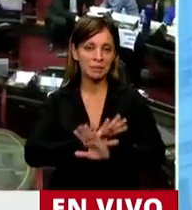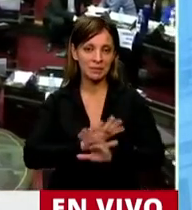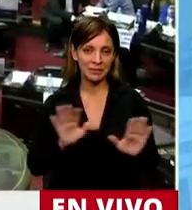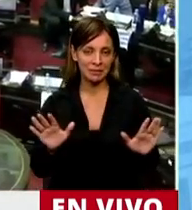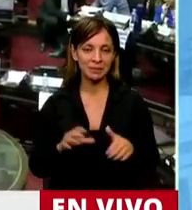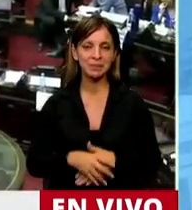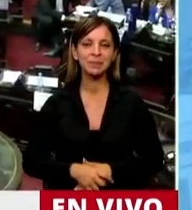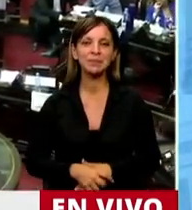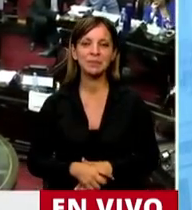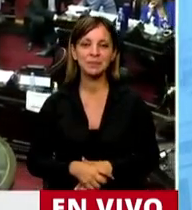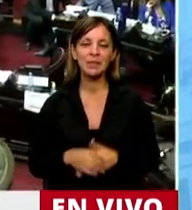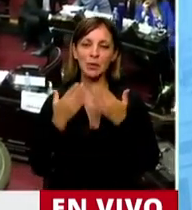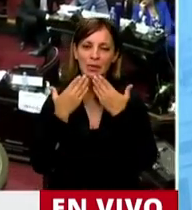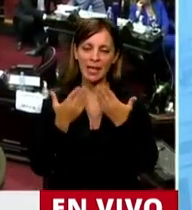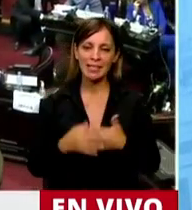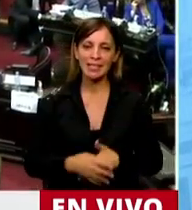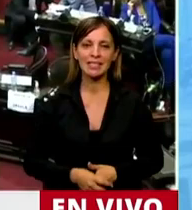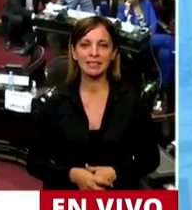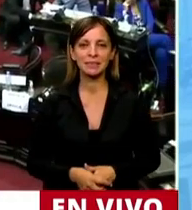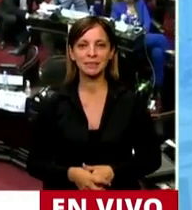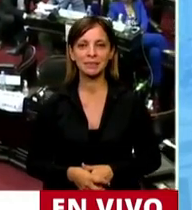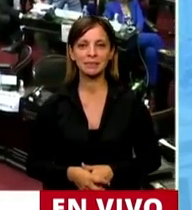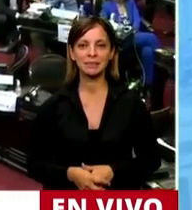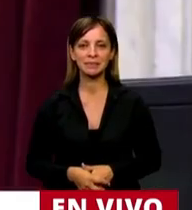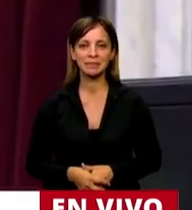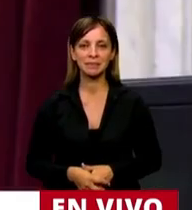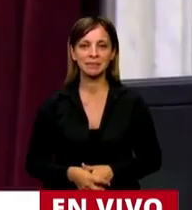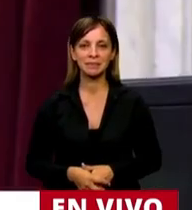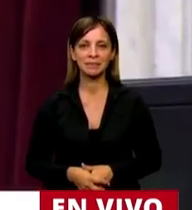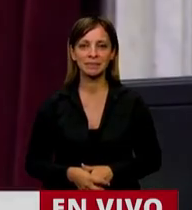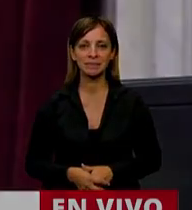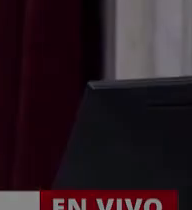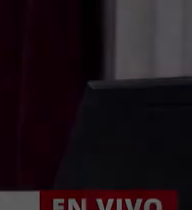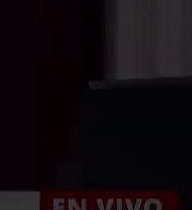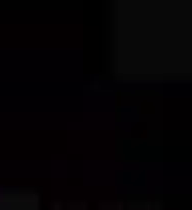participación. Muchas gracias, muy amable. Muchas gracias, diputado Pastori.